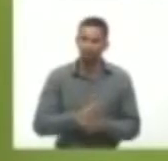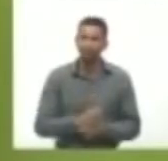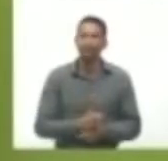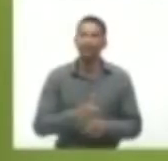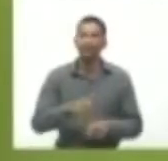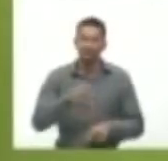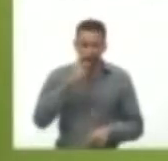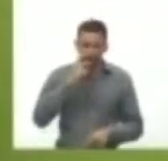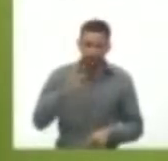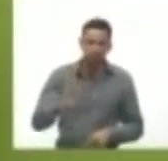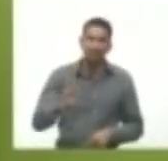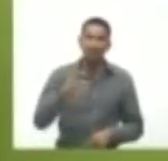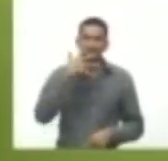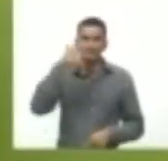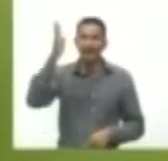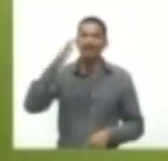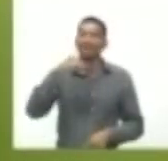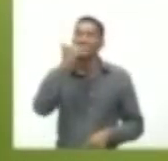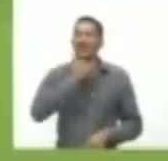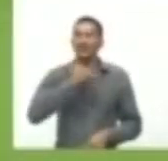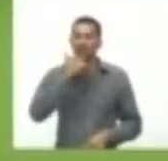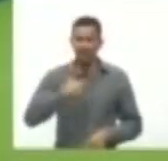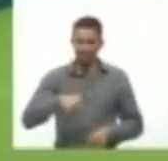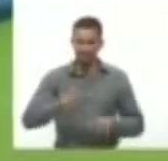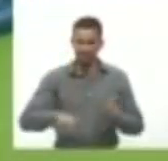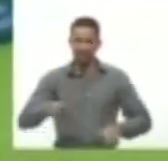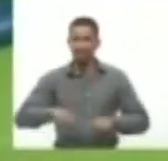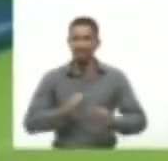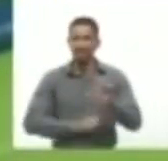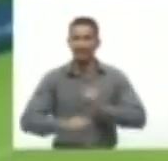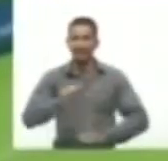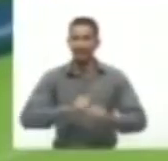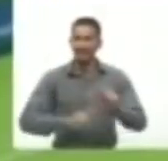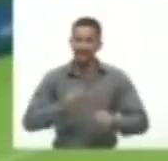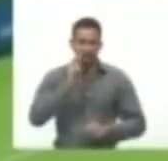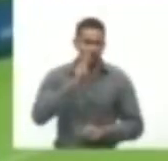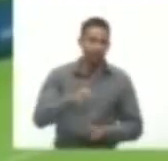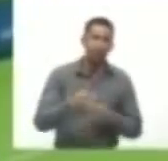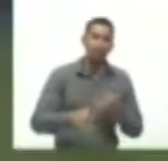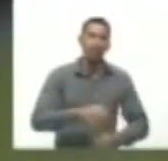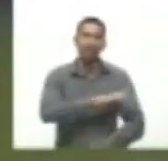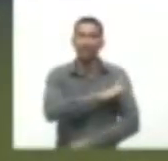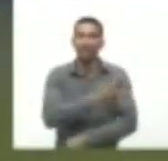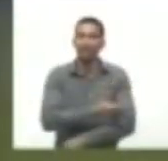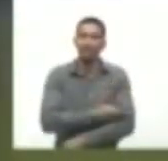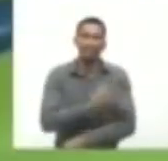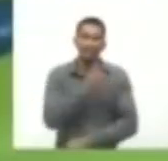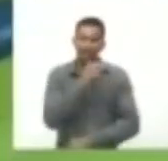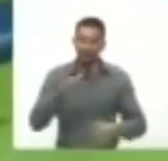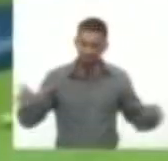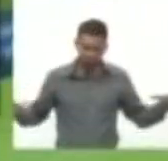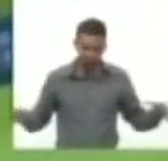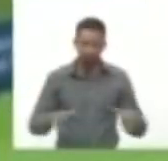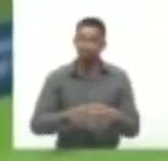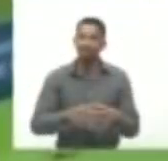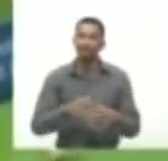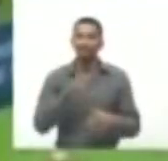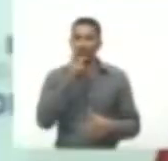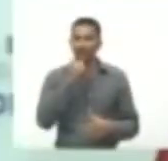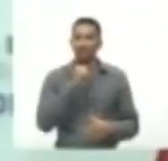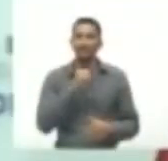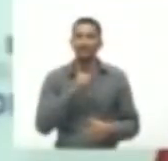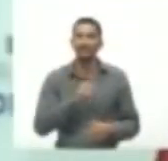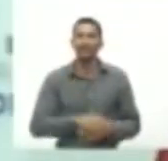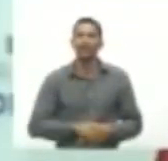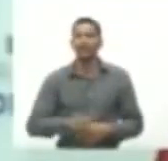incontables errores en defensa. En la delantera no hay jugadores con potencia y mucho menos capacidad de asociación. Y el artífice de esta selección,